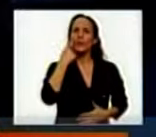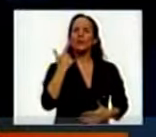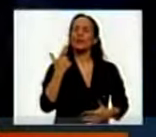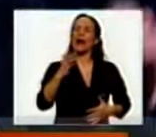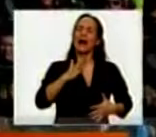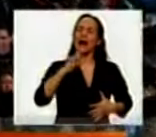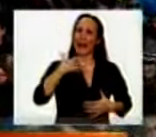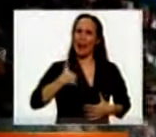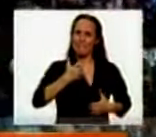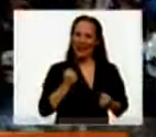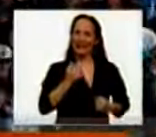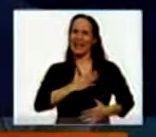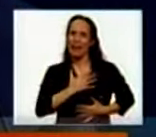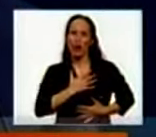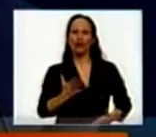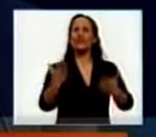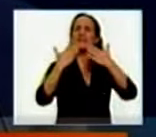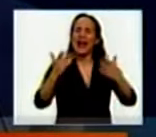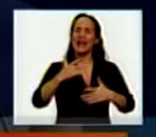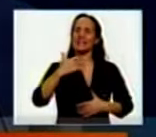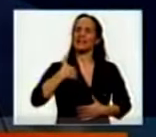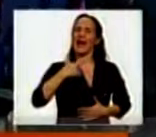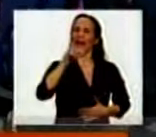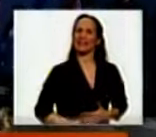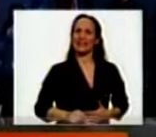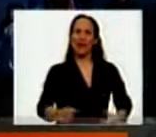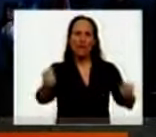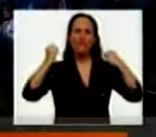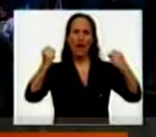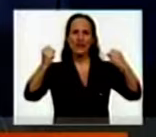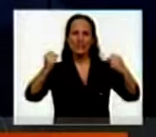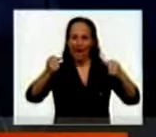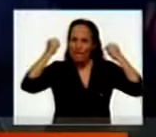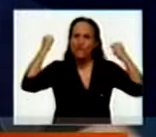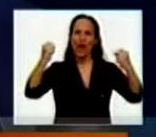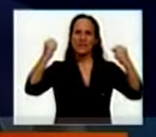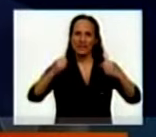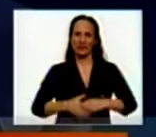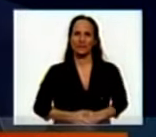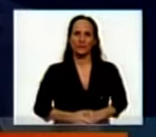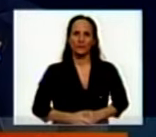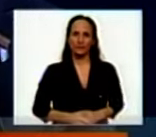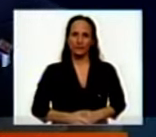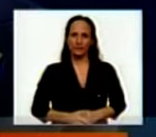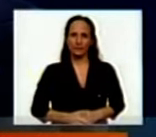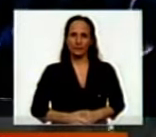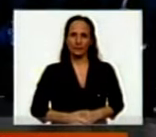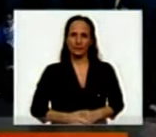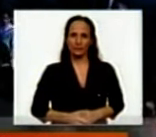patria y el amor! ¡Viva! ¡Gracias, Argentina! ¡Fuerza! ¡Fuerza!